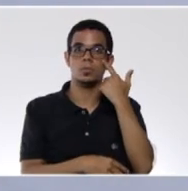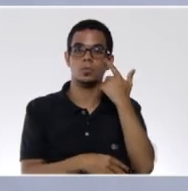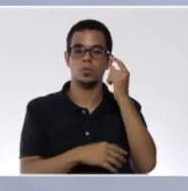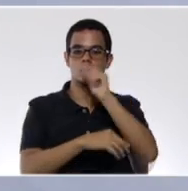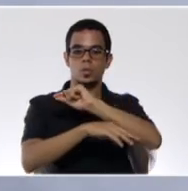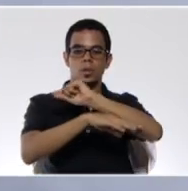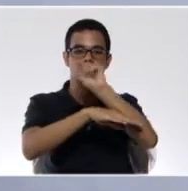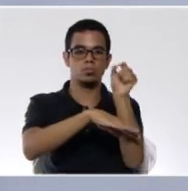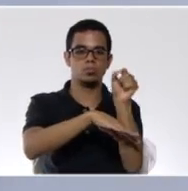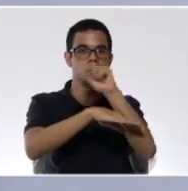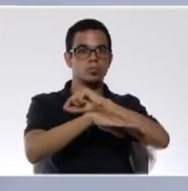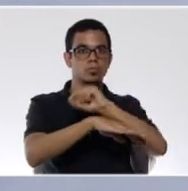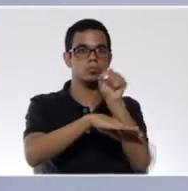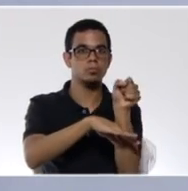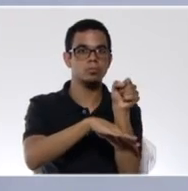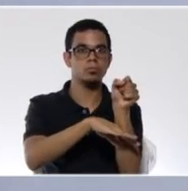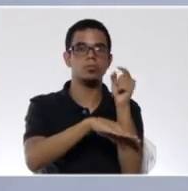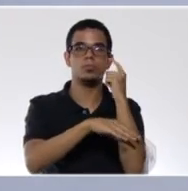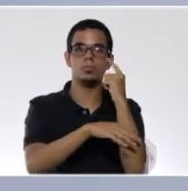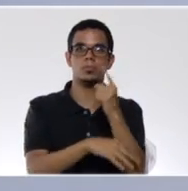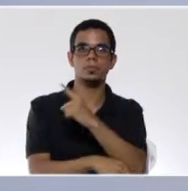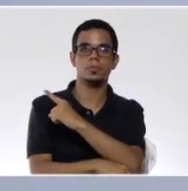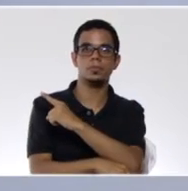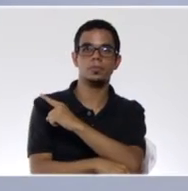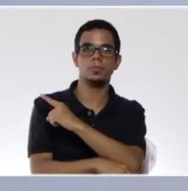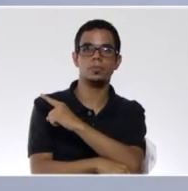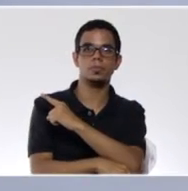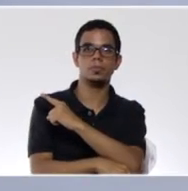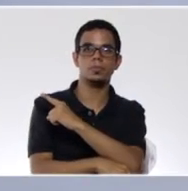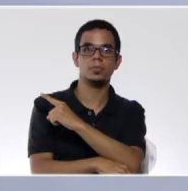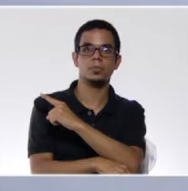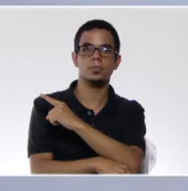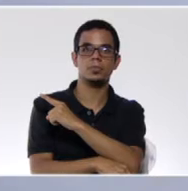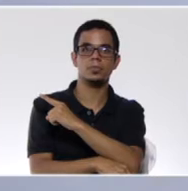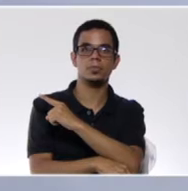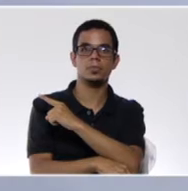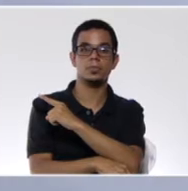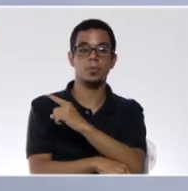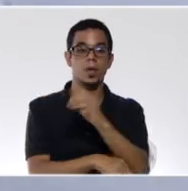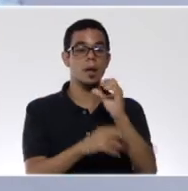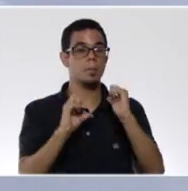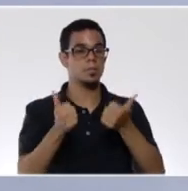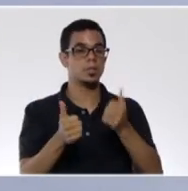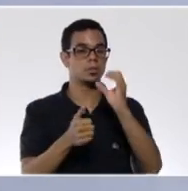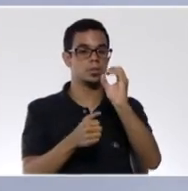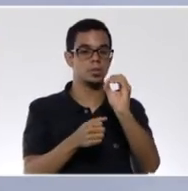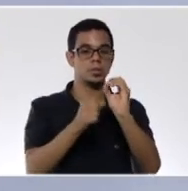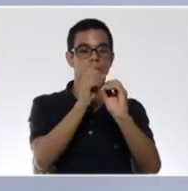Aquí que está el 0 grados hasta 90 grados.